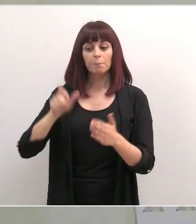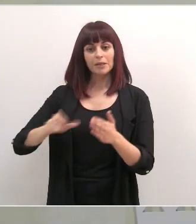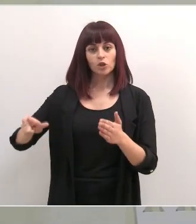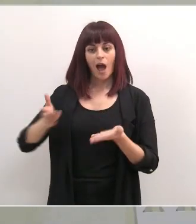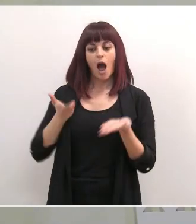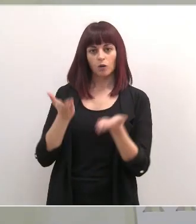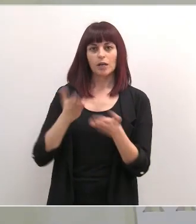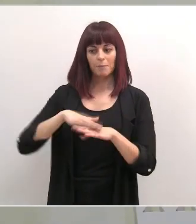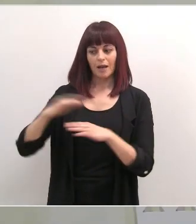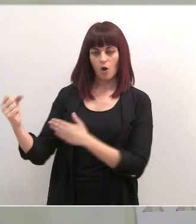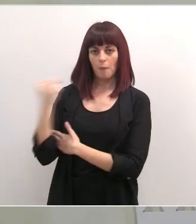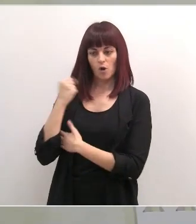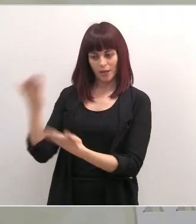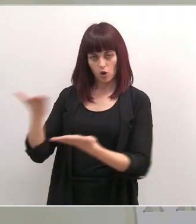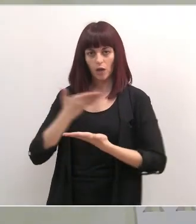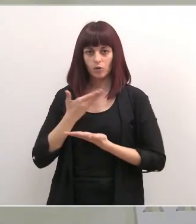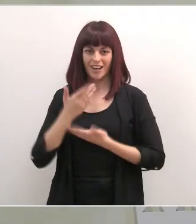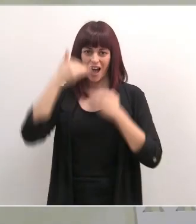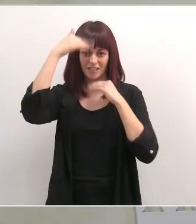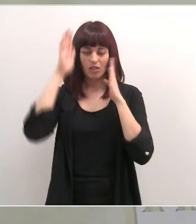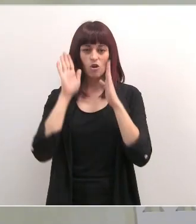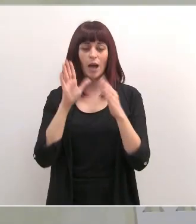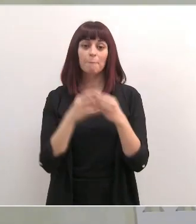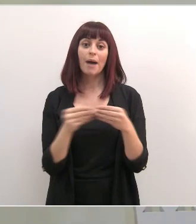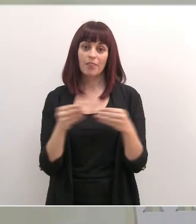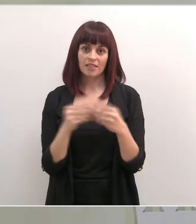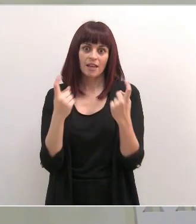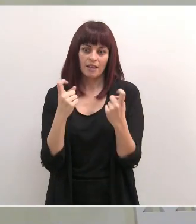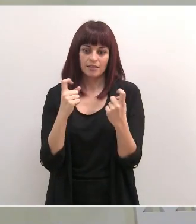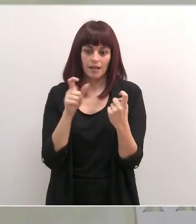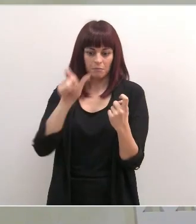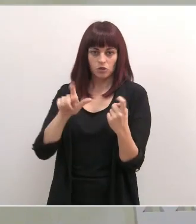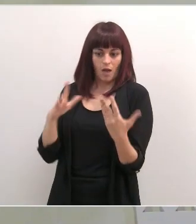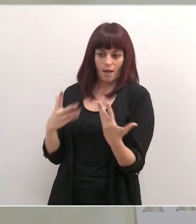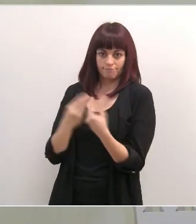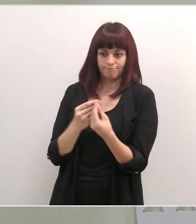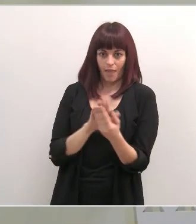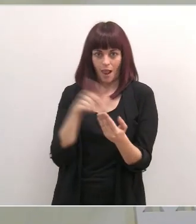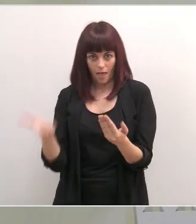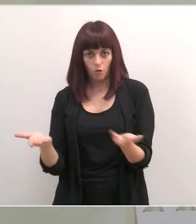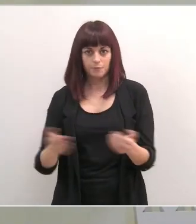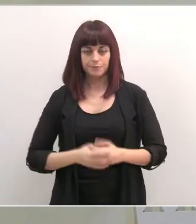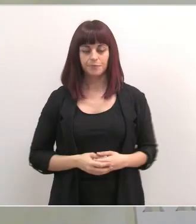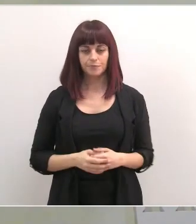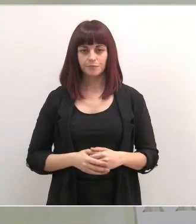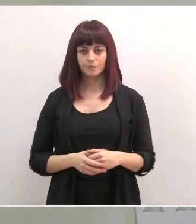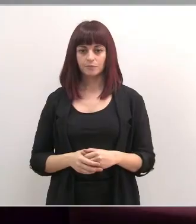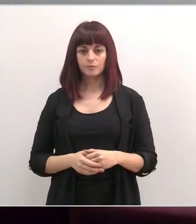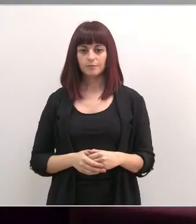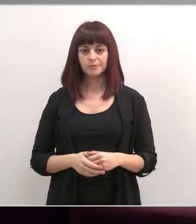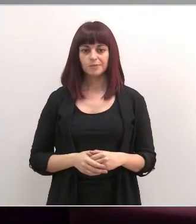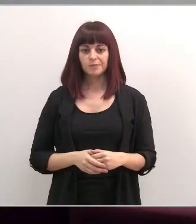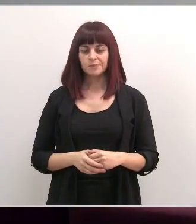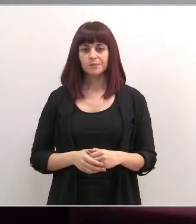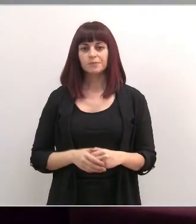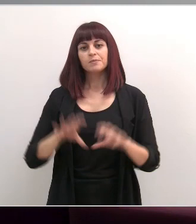que nos echen una mano en lo que es la atención a pacientes que necesitan a alguien a su lado en estos momentos, ¿no? En la misma línea,